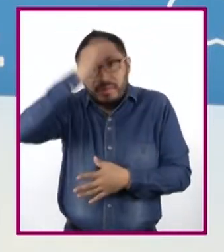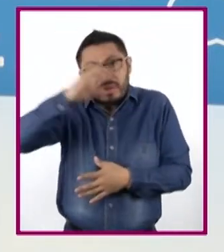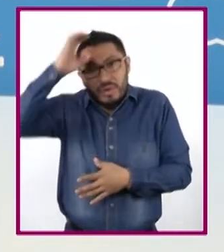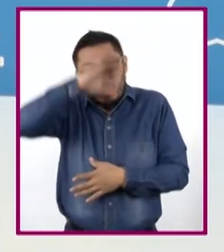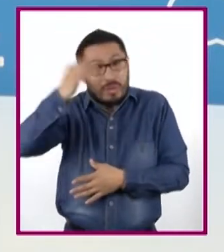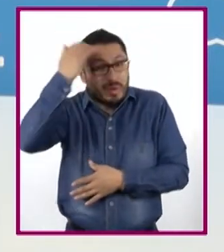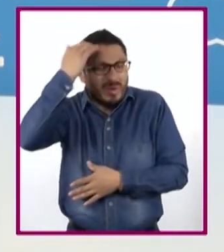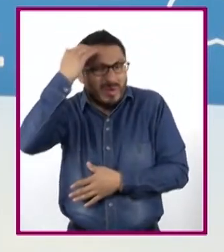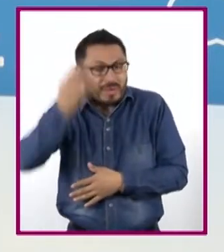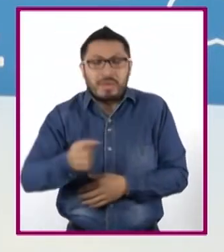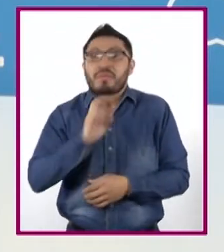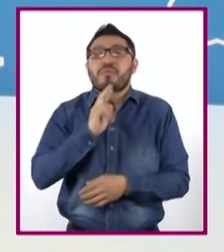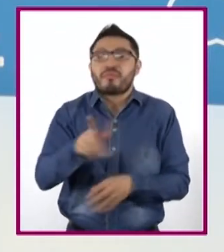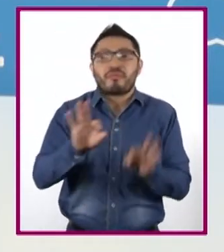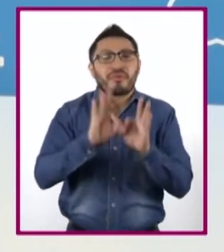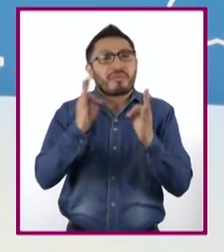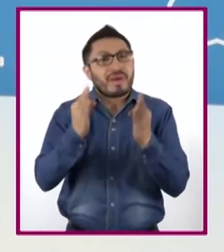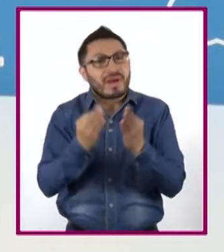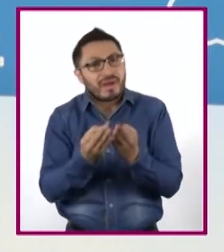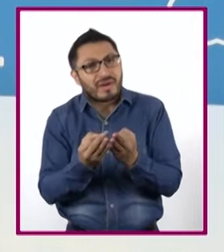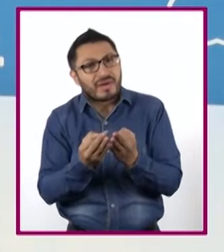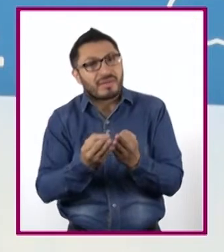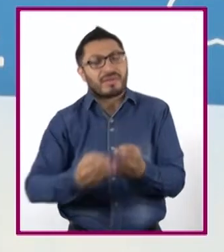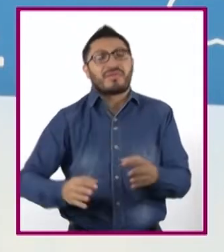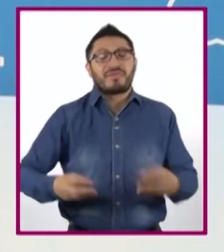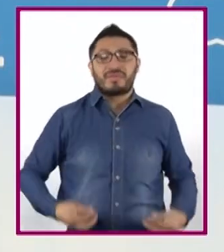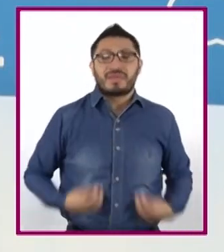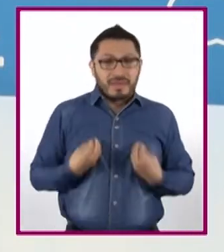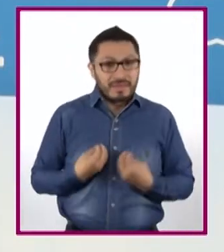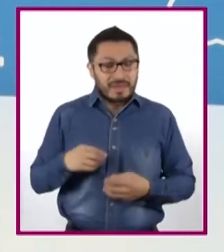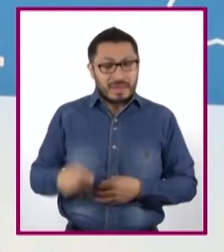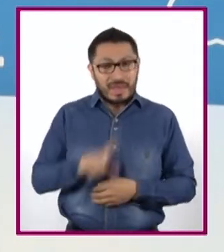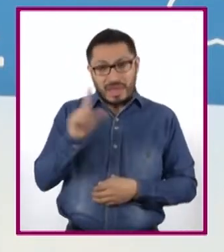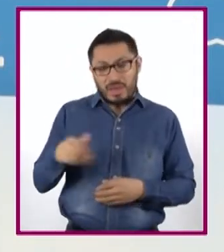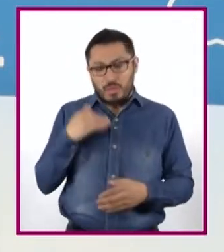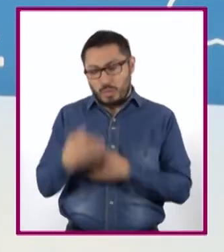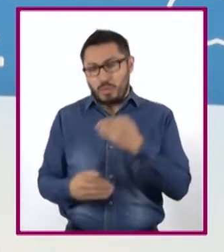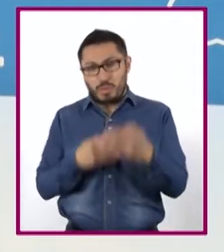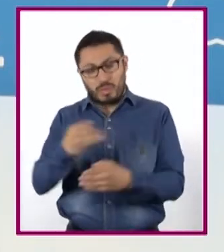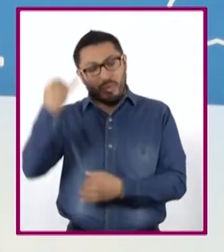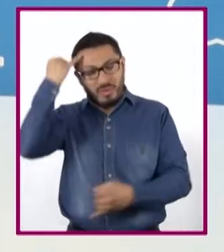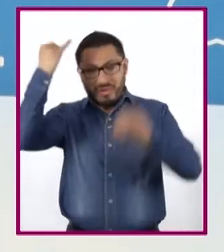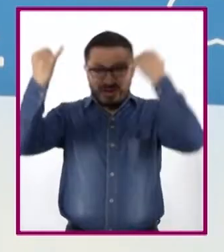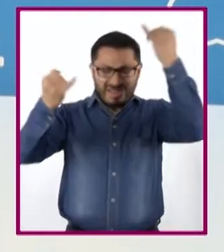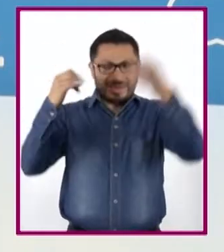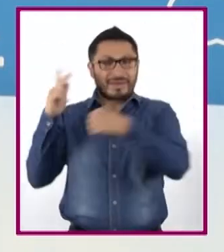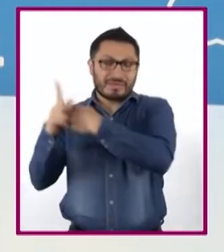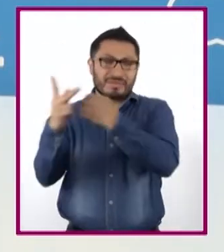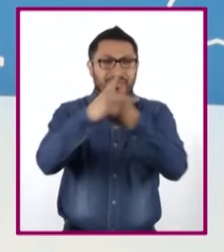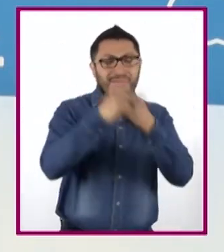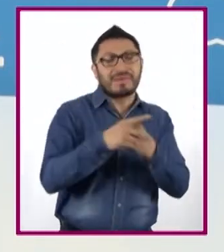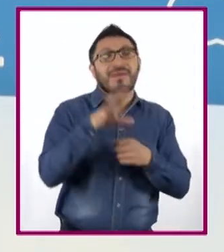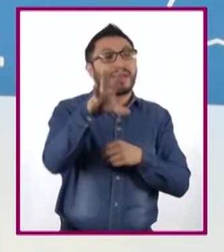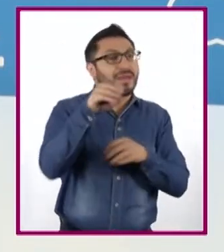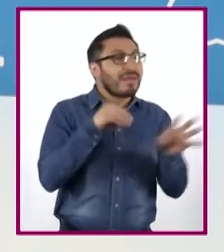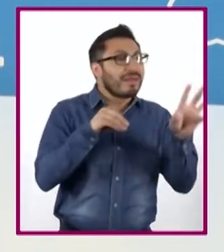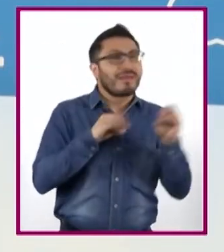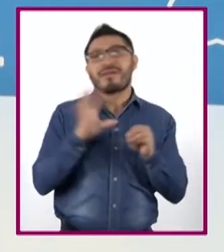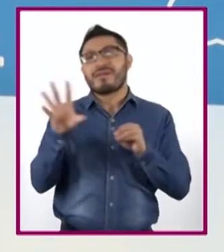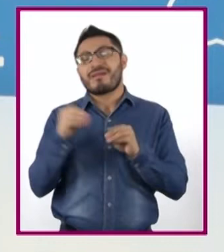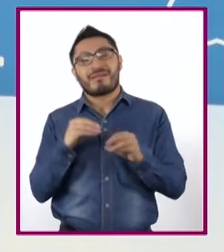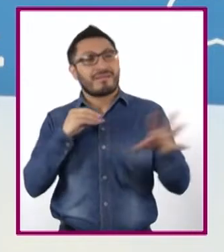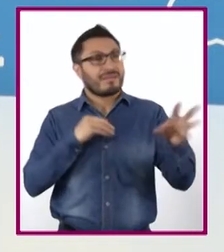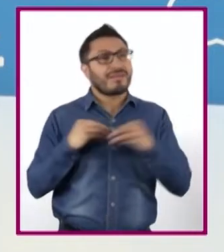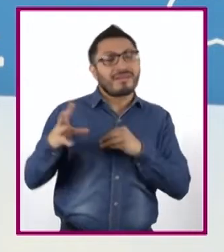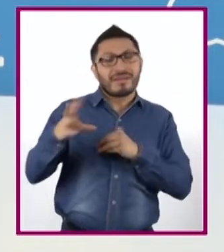vida. Conforme avanzó el siglo XIX, estas ideas fueron retomadas por los diferentes países, buscando ofrecer educación